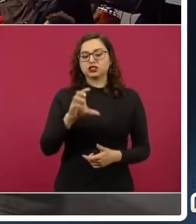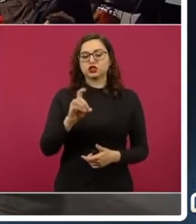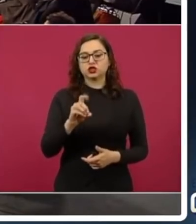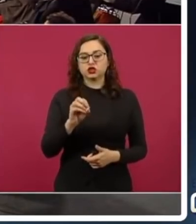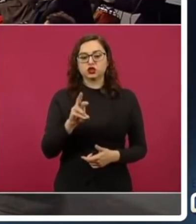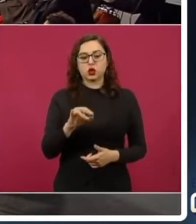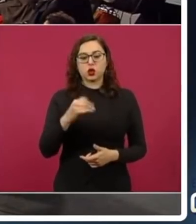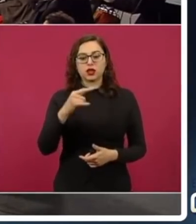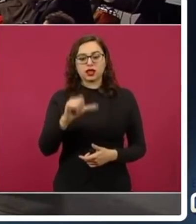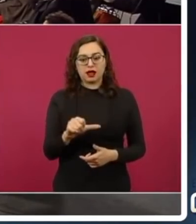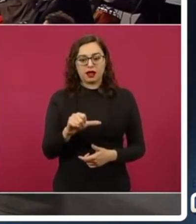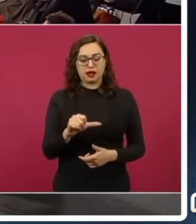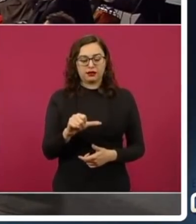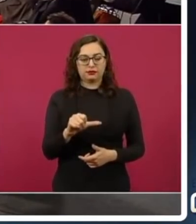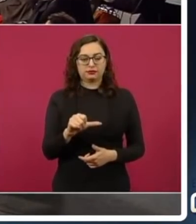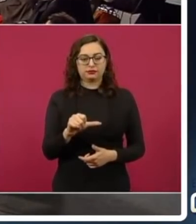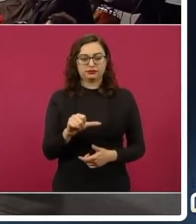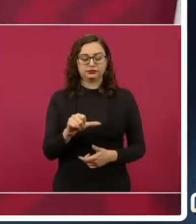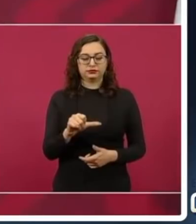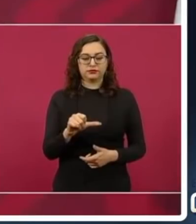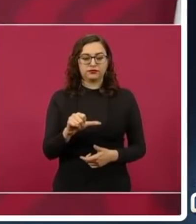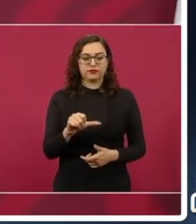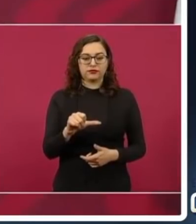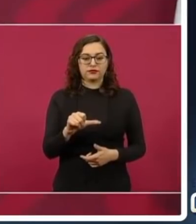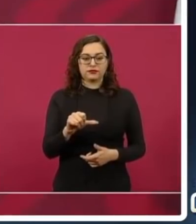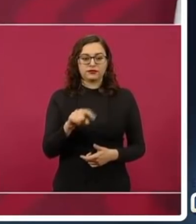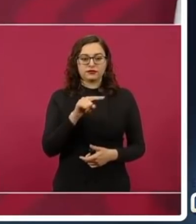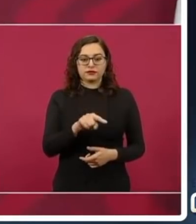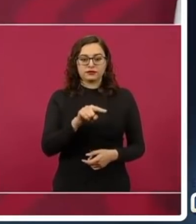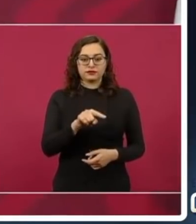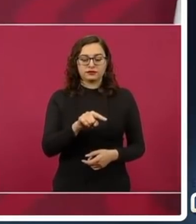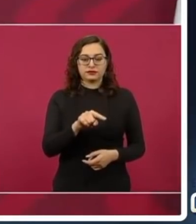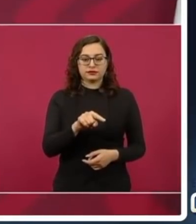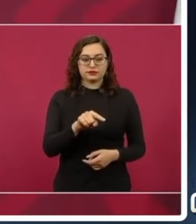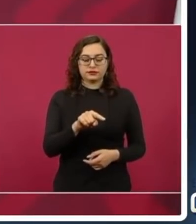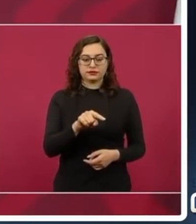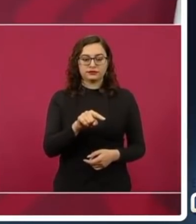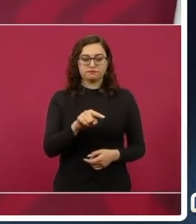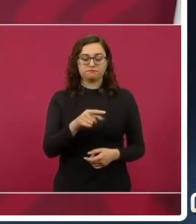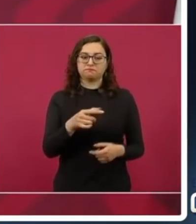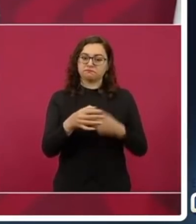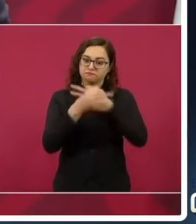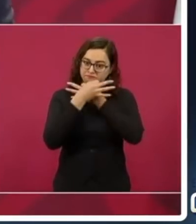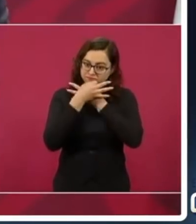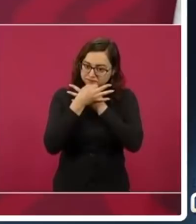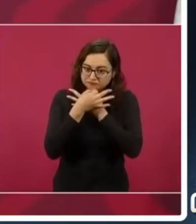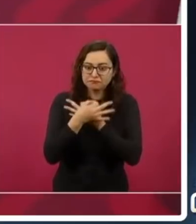primero, fue el que dio a conocer